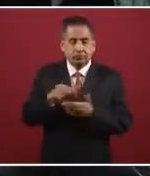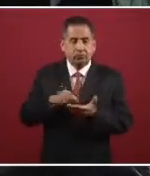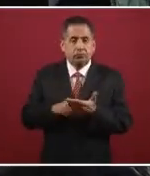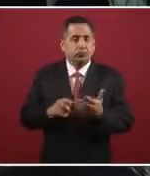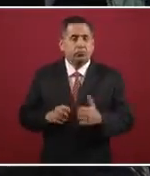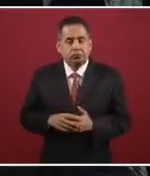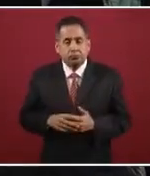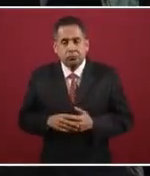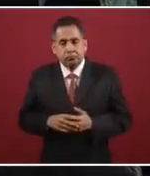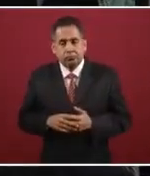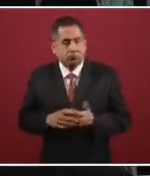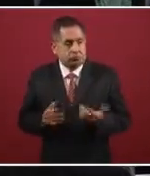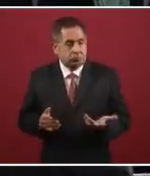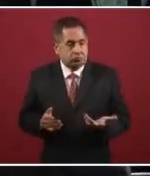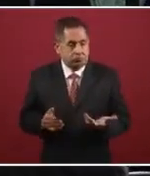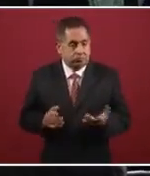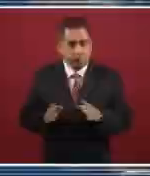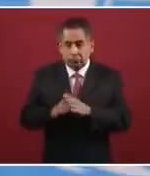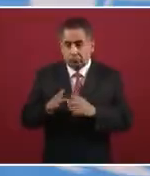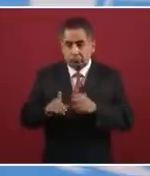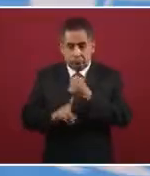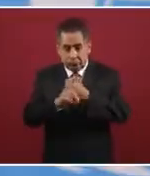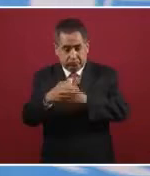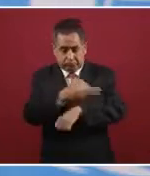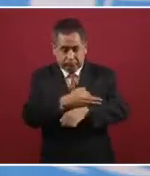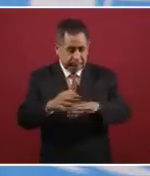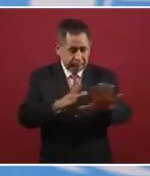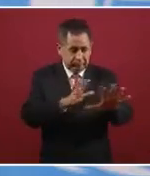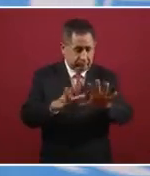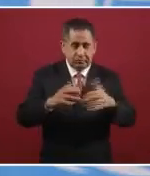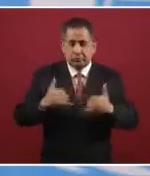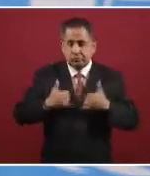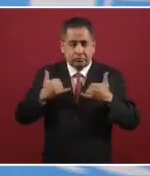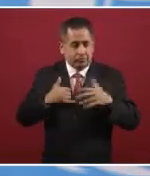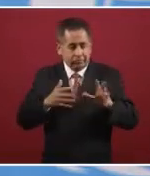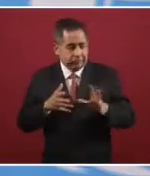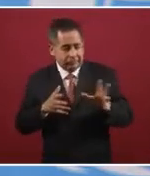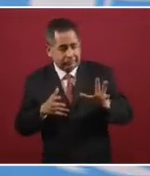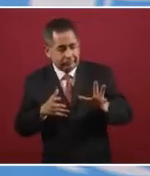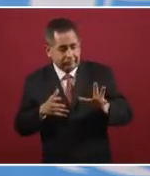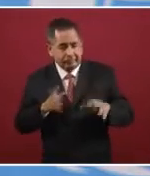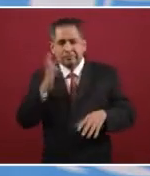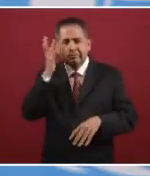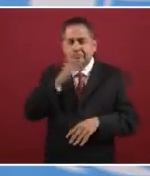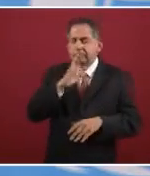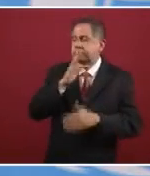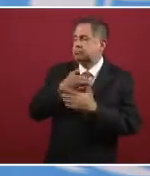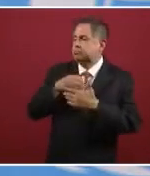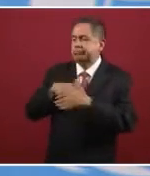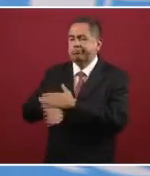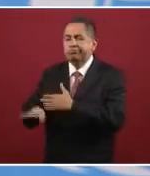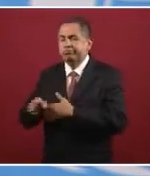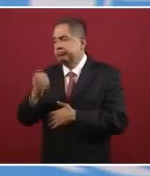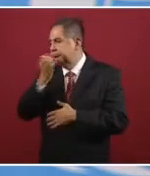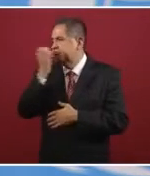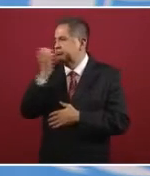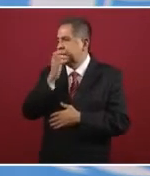Cuando hay problemas en la familia, el joven, si tiene posibilidad de estar en escuela,